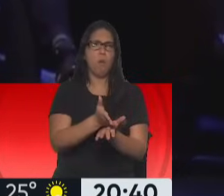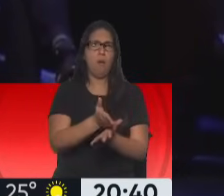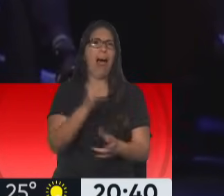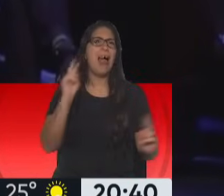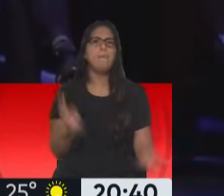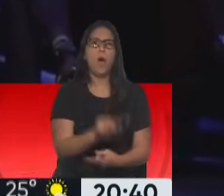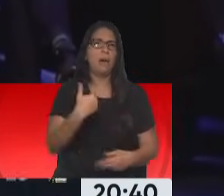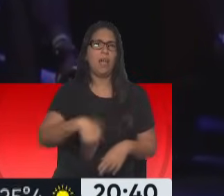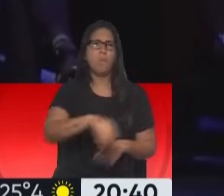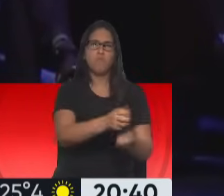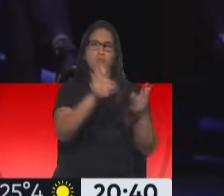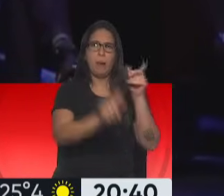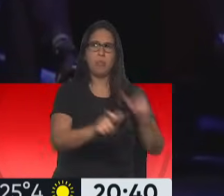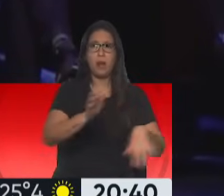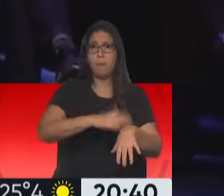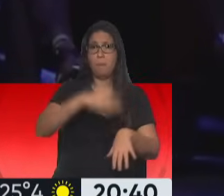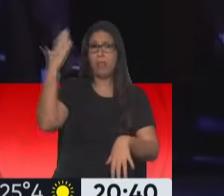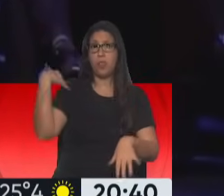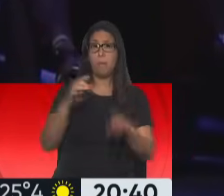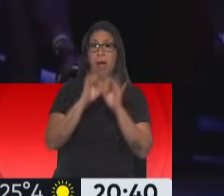personas durante la pandemia.